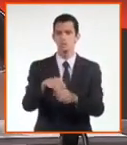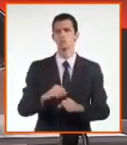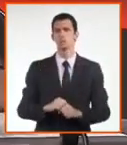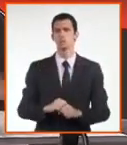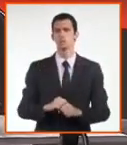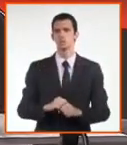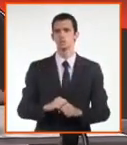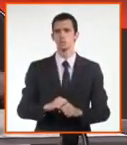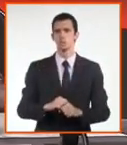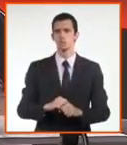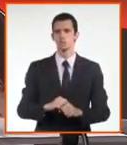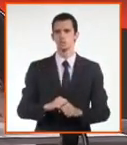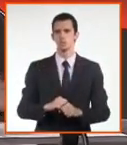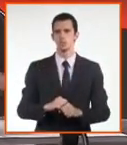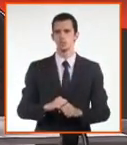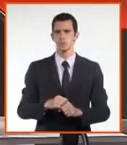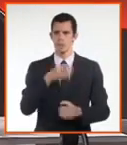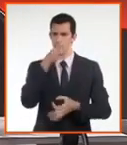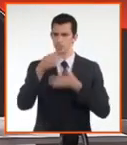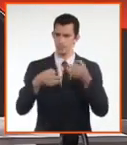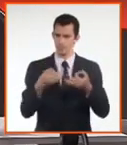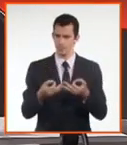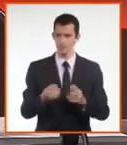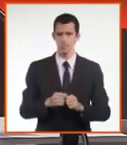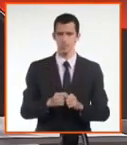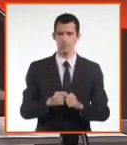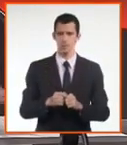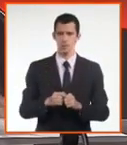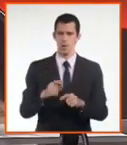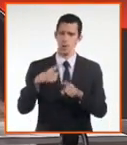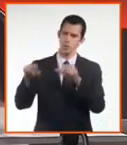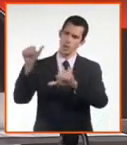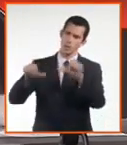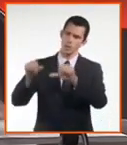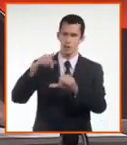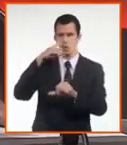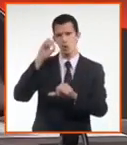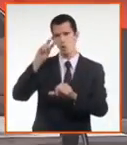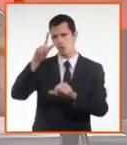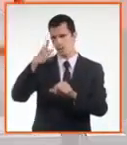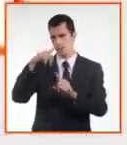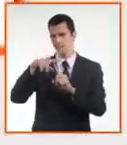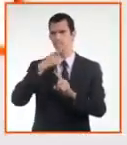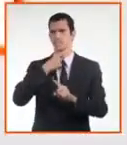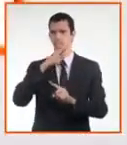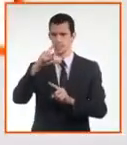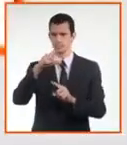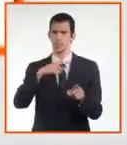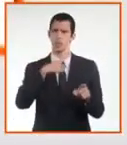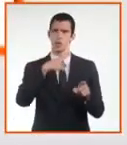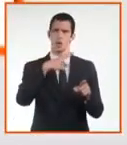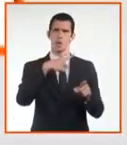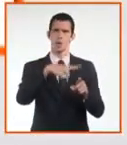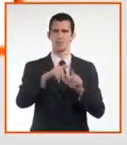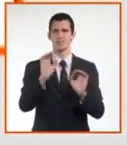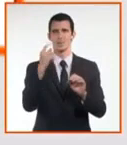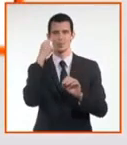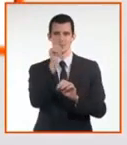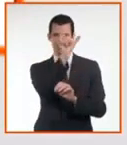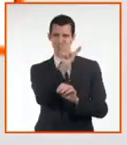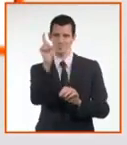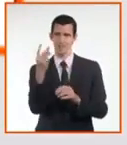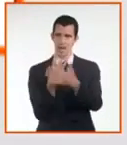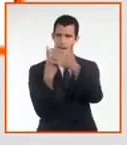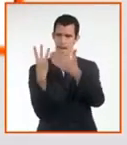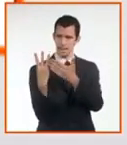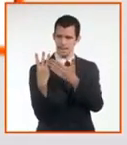sea el laboratorio no bate el laboratorio reynaldo gutiérrez laboratorio de surman que son las unidades empresariales de base estas siete